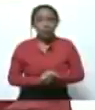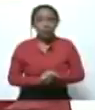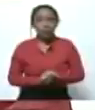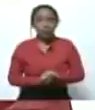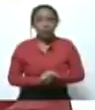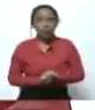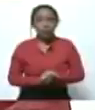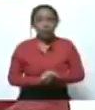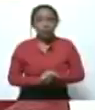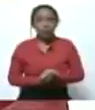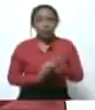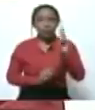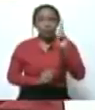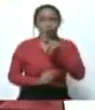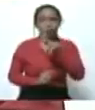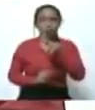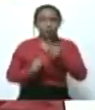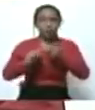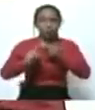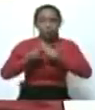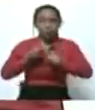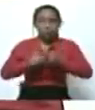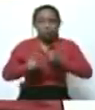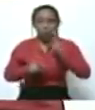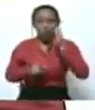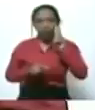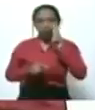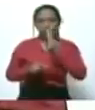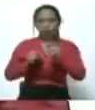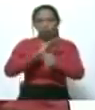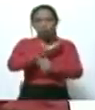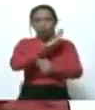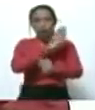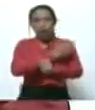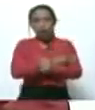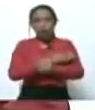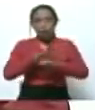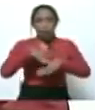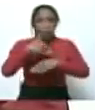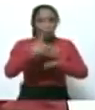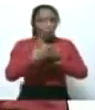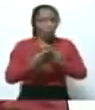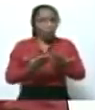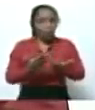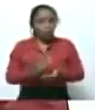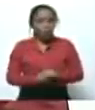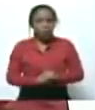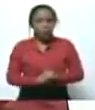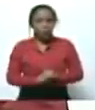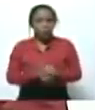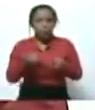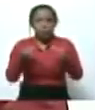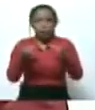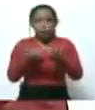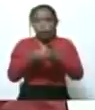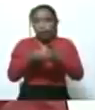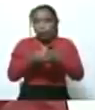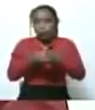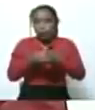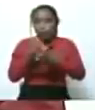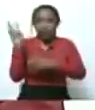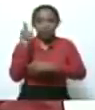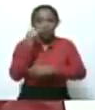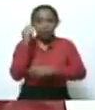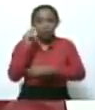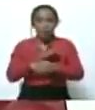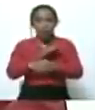¿eh? Y cuando uno ve esas cosas y ve la fuerza con la cual un grupo de venezolanos